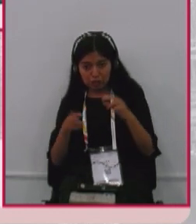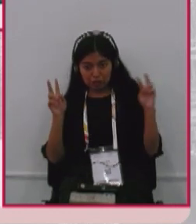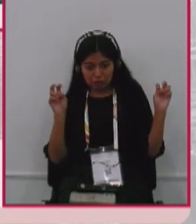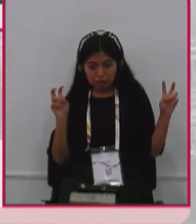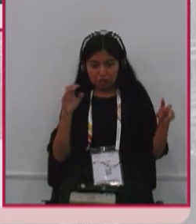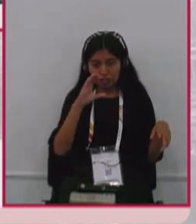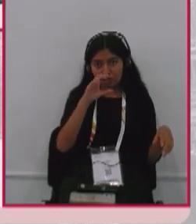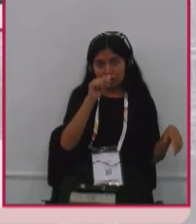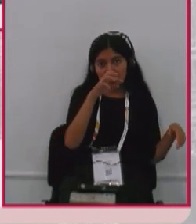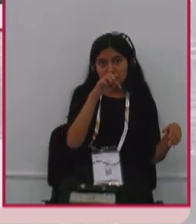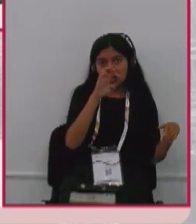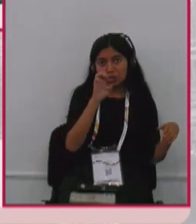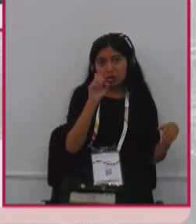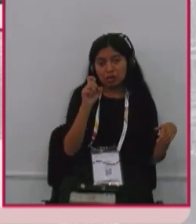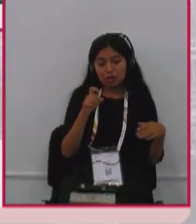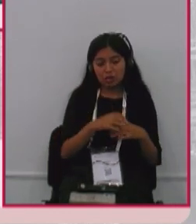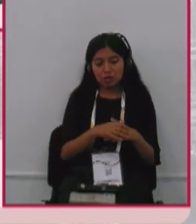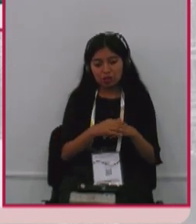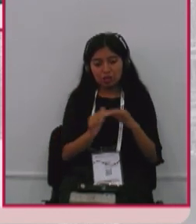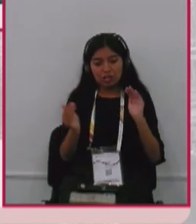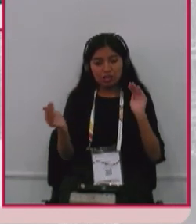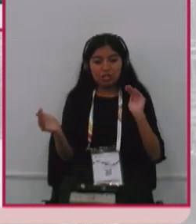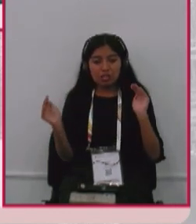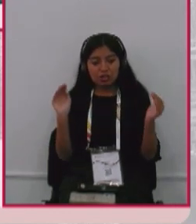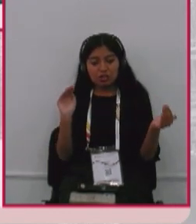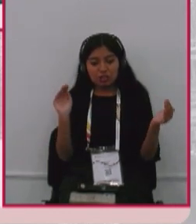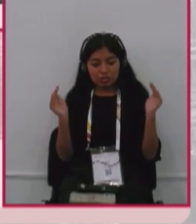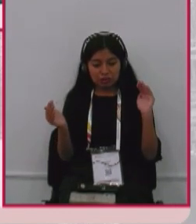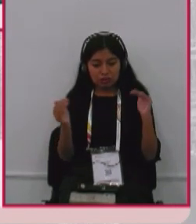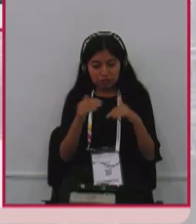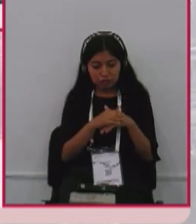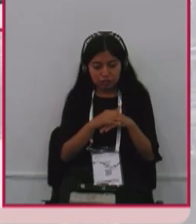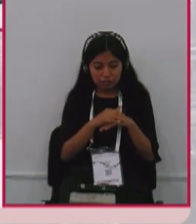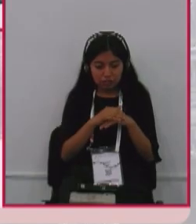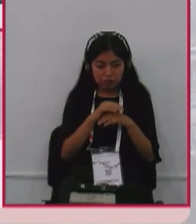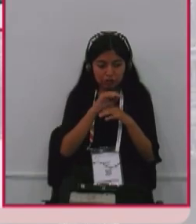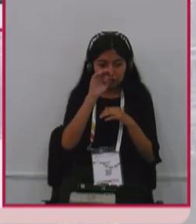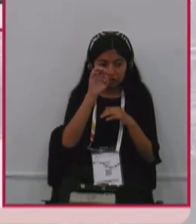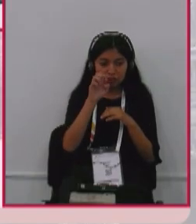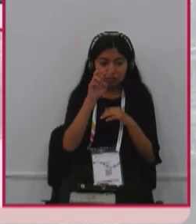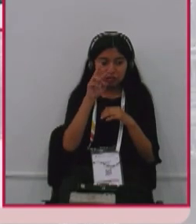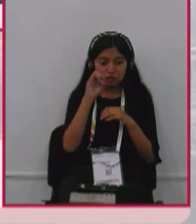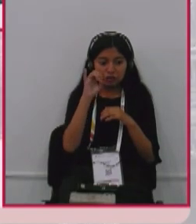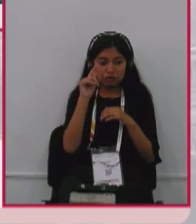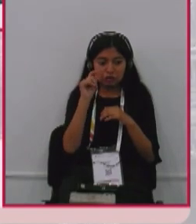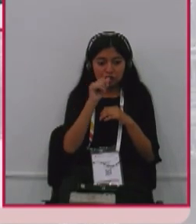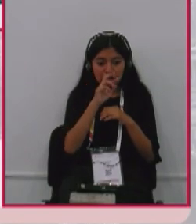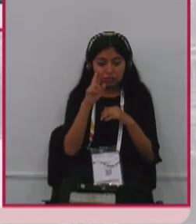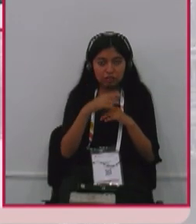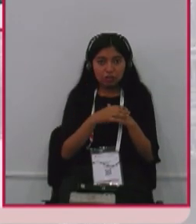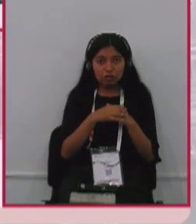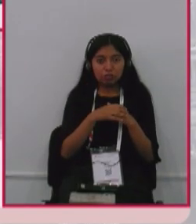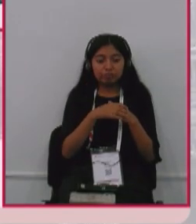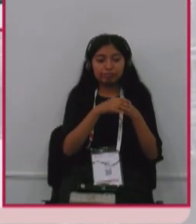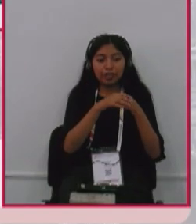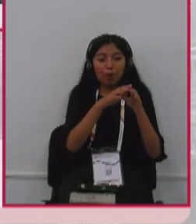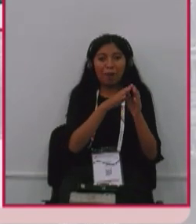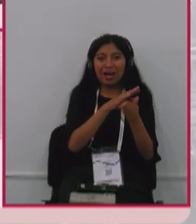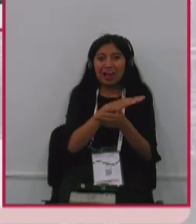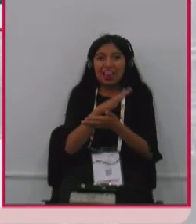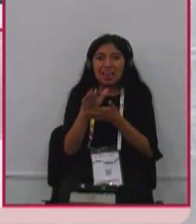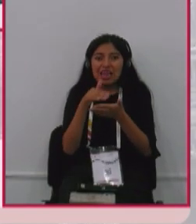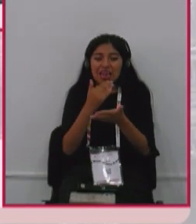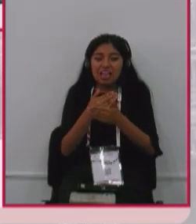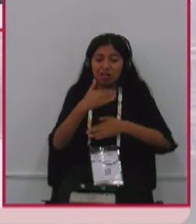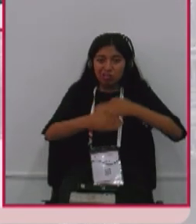CAPEX por la comparación con celdas convencionales, evitar cuellos de botellas y también tener un